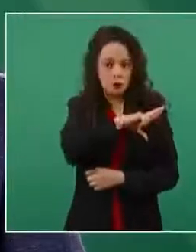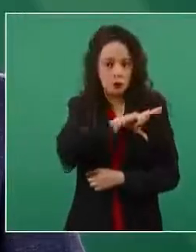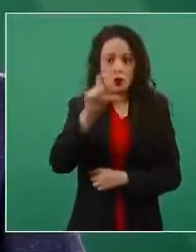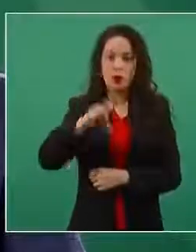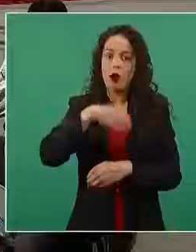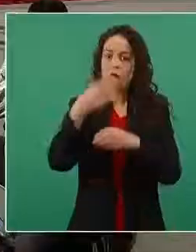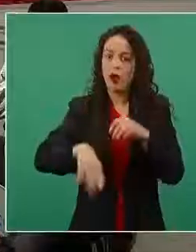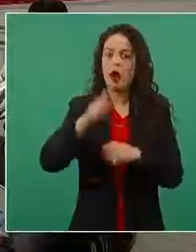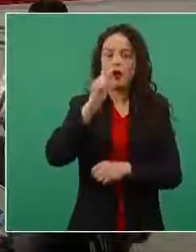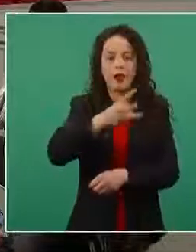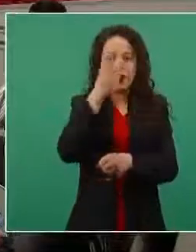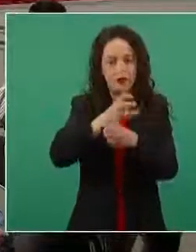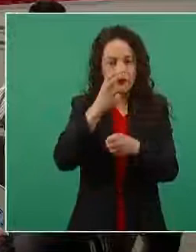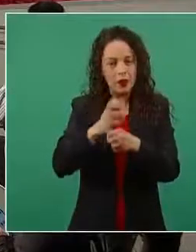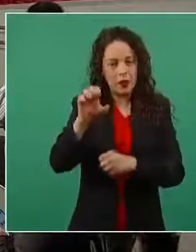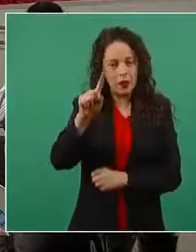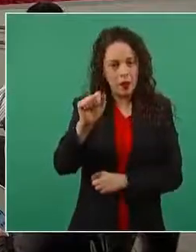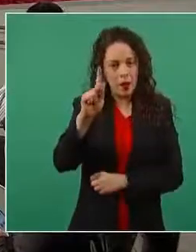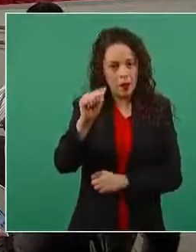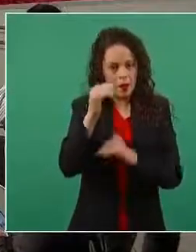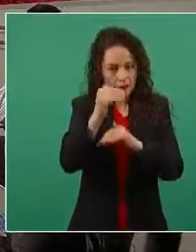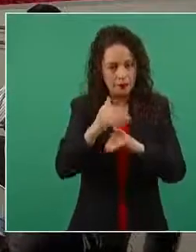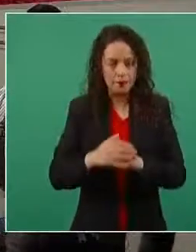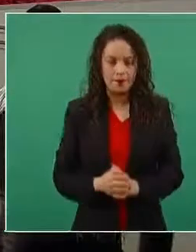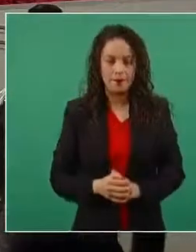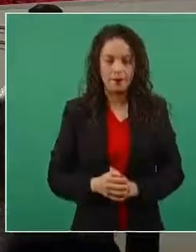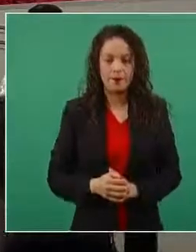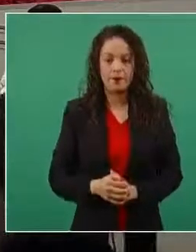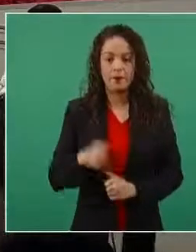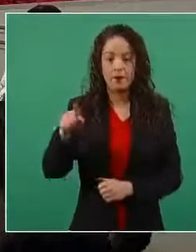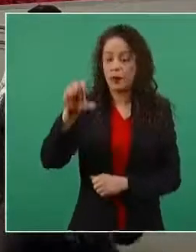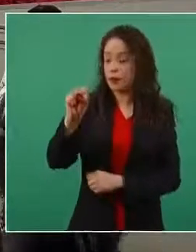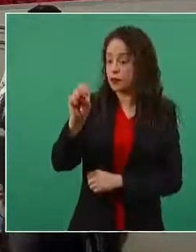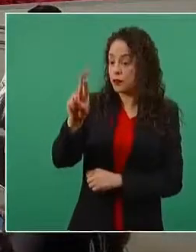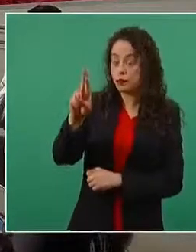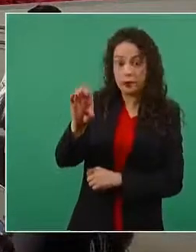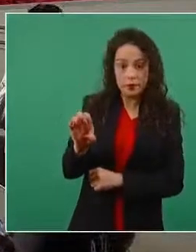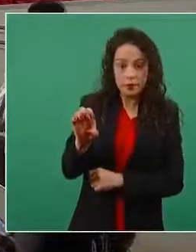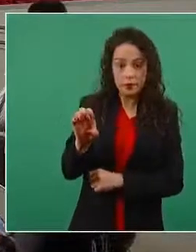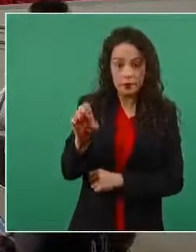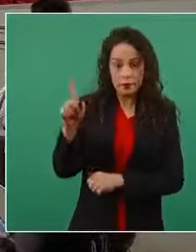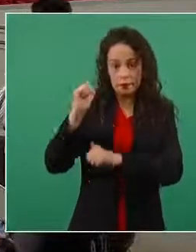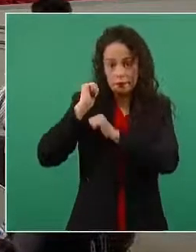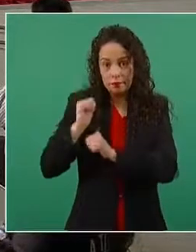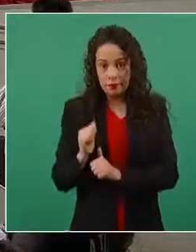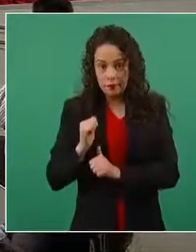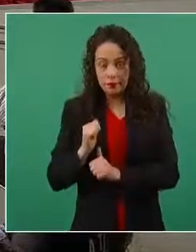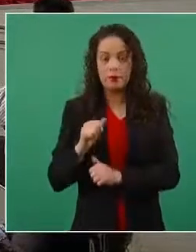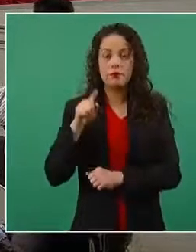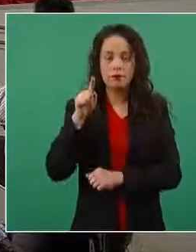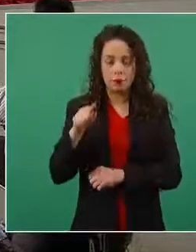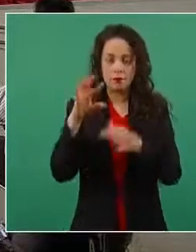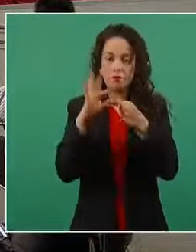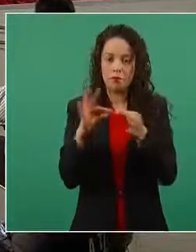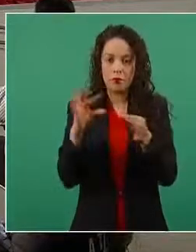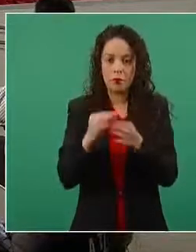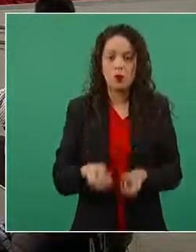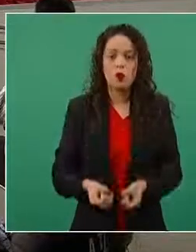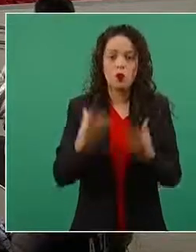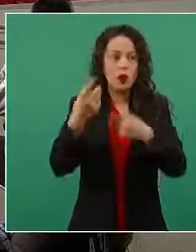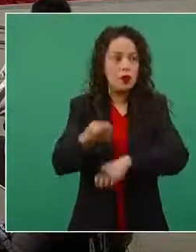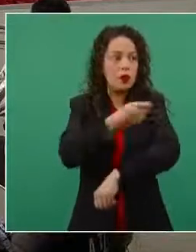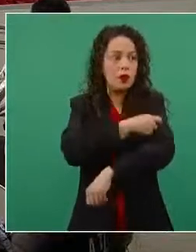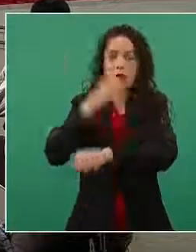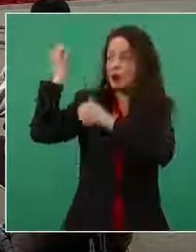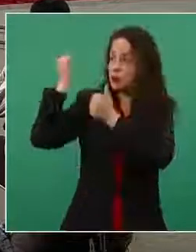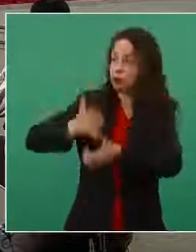tercera etapa. El canciller Marcelo Ebrard nos hablará sobre las dosis de vacunas recibidas y las